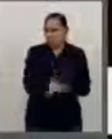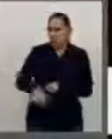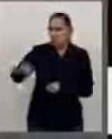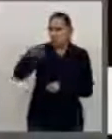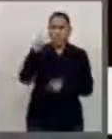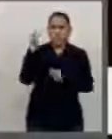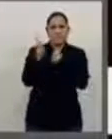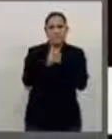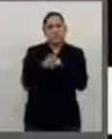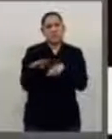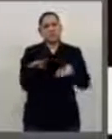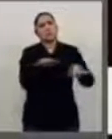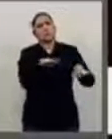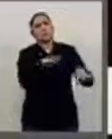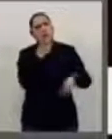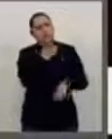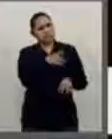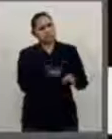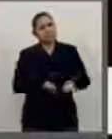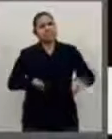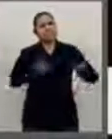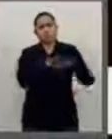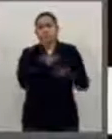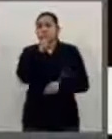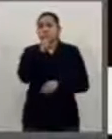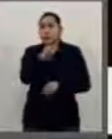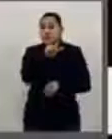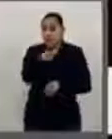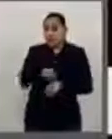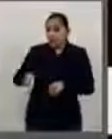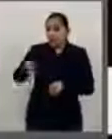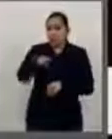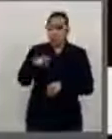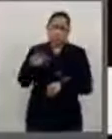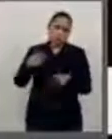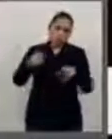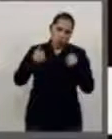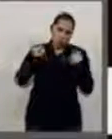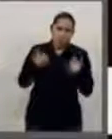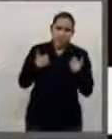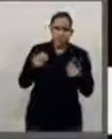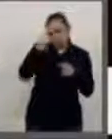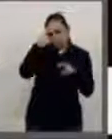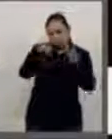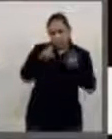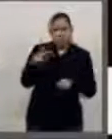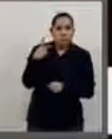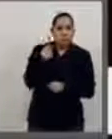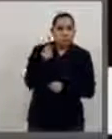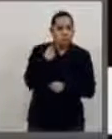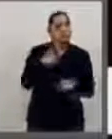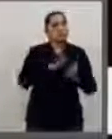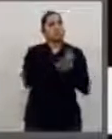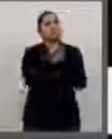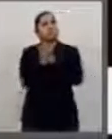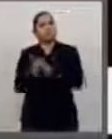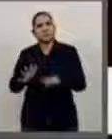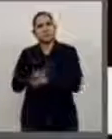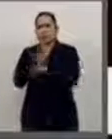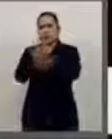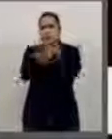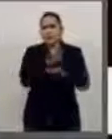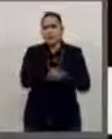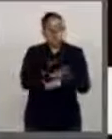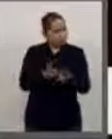tanto a la participación política de los jóvenes y del pueblo en general en los asuntos más trascendentales de este